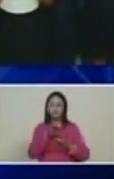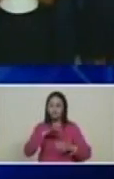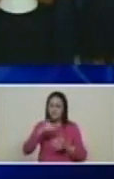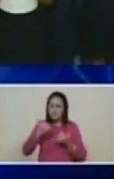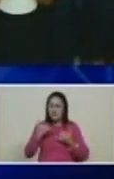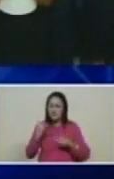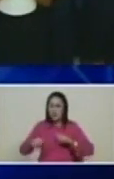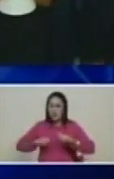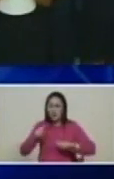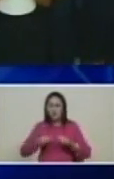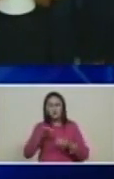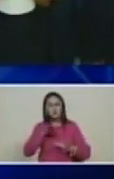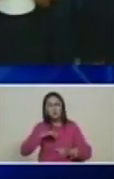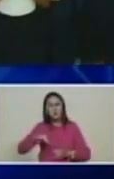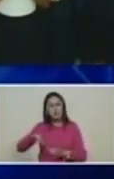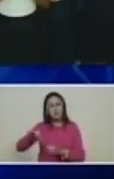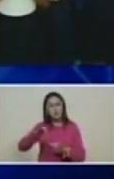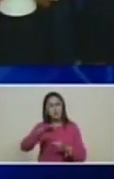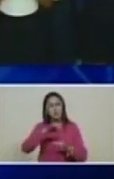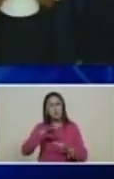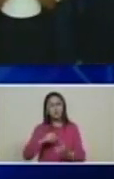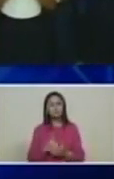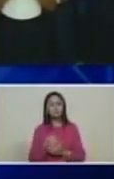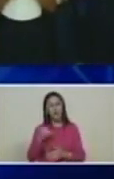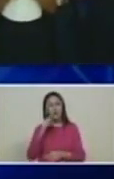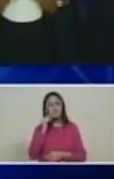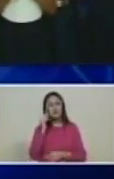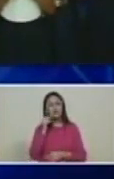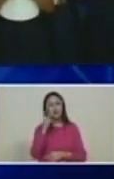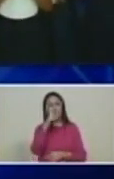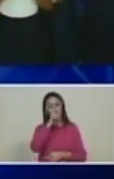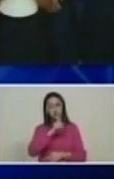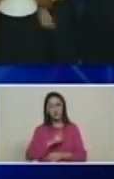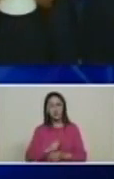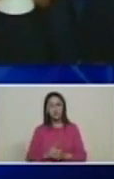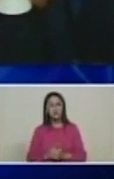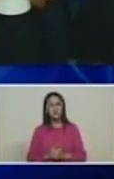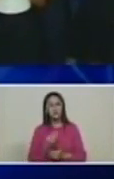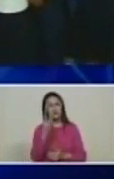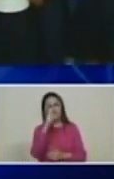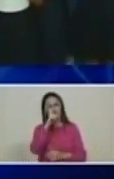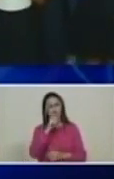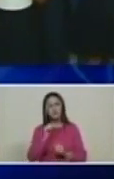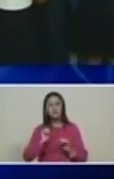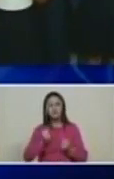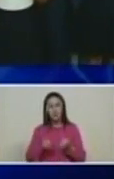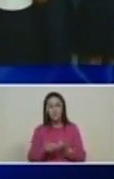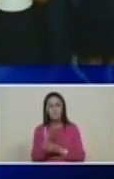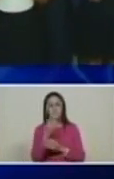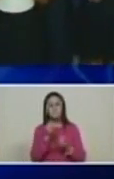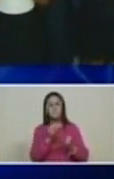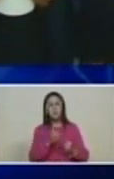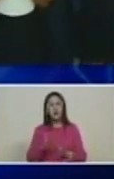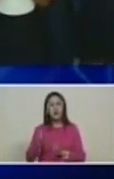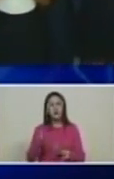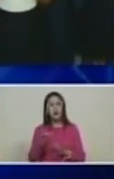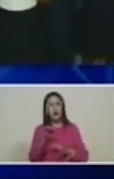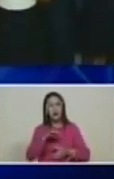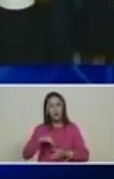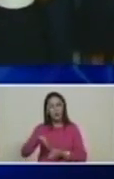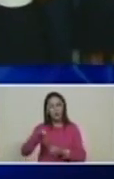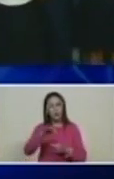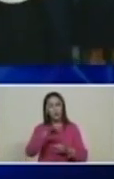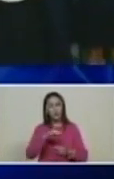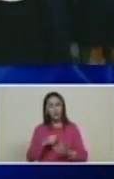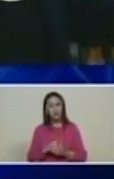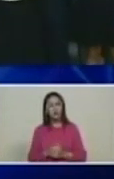producir y más. Ya tenemos la experiencia de 2 años. 3 años en que arrancó el plan, ¿no?, de agricultura urbana,